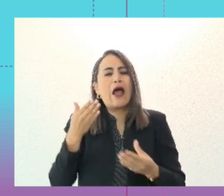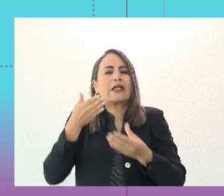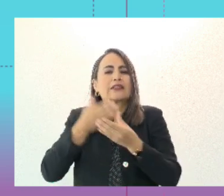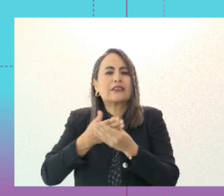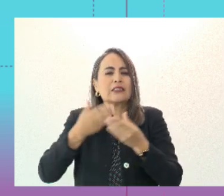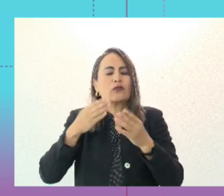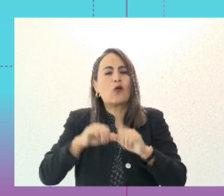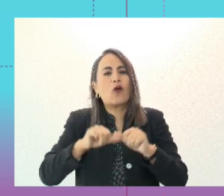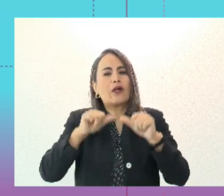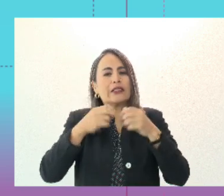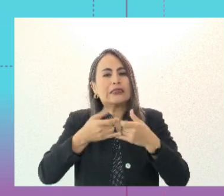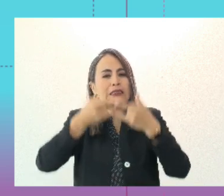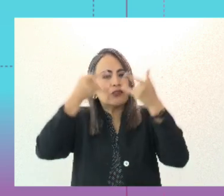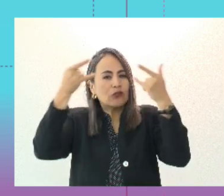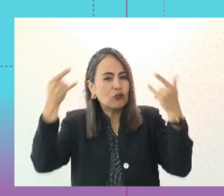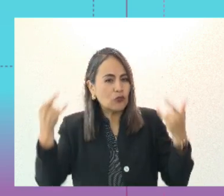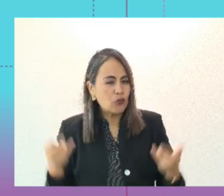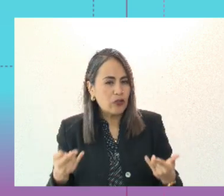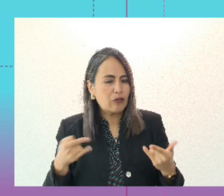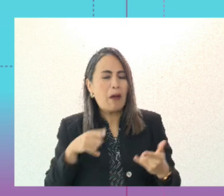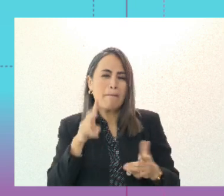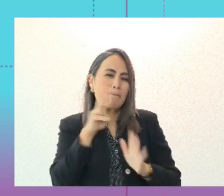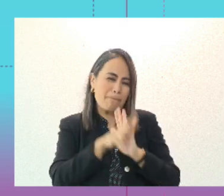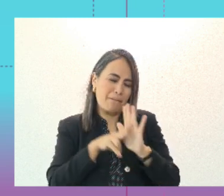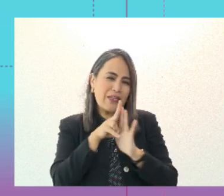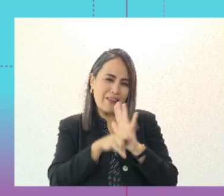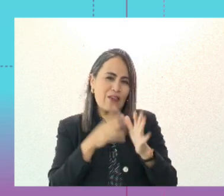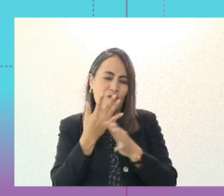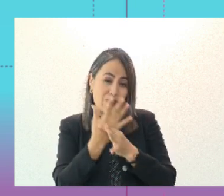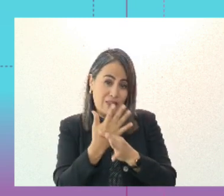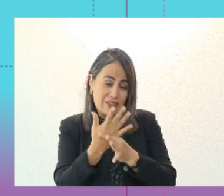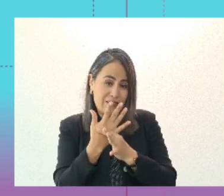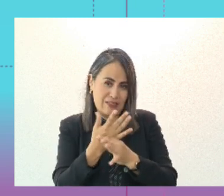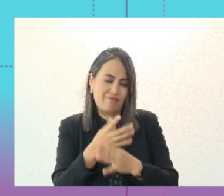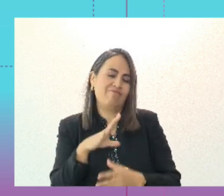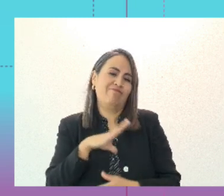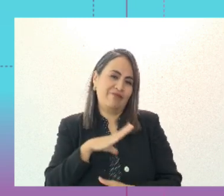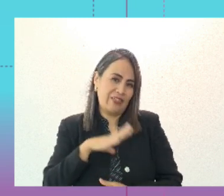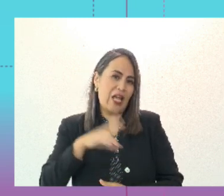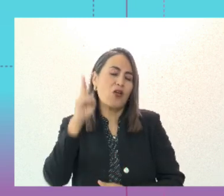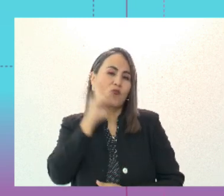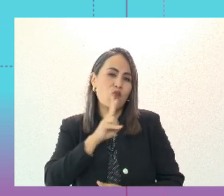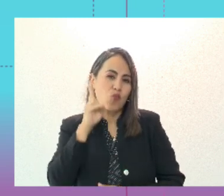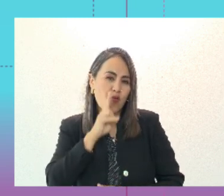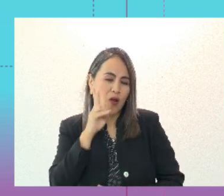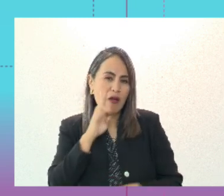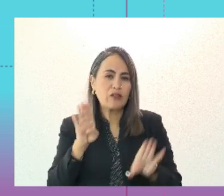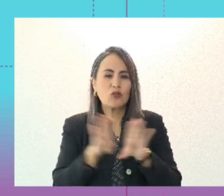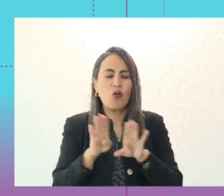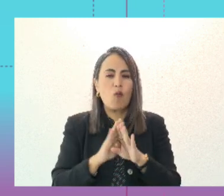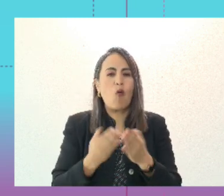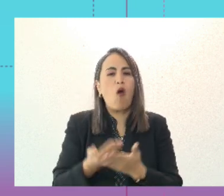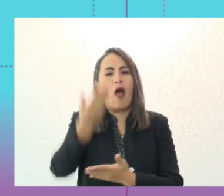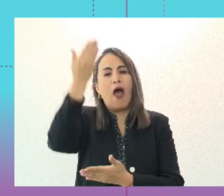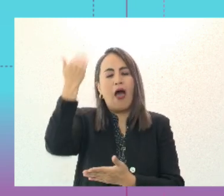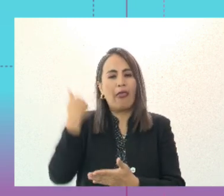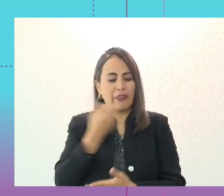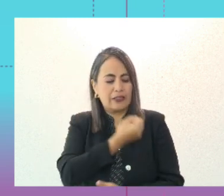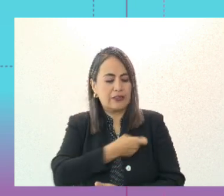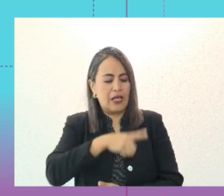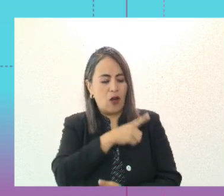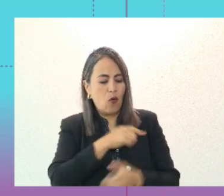bien se comenta en el video, pues nos dan la evidencia, ¿no?, de cómo se estuvo atendiendo la salud